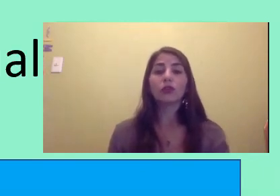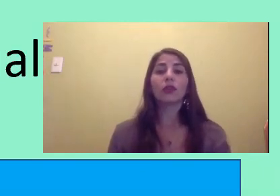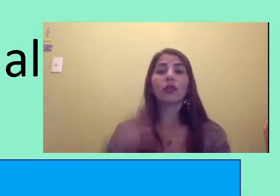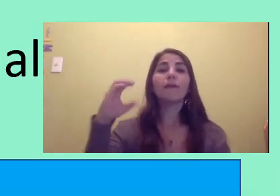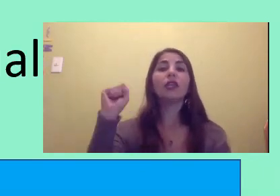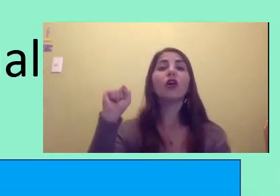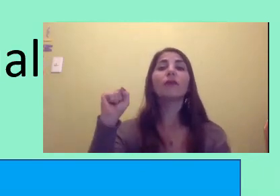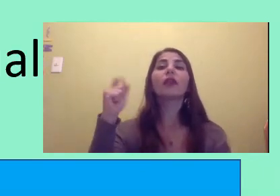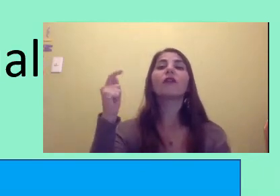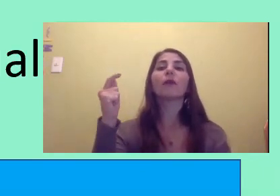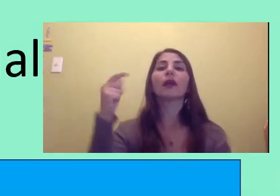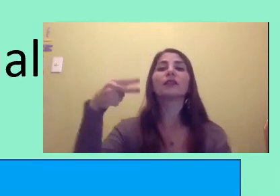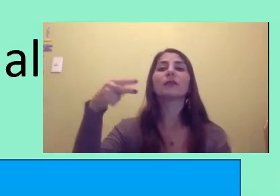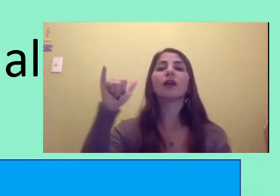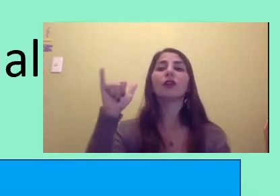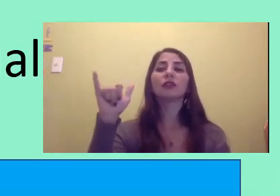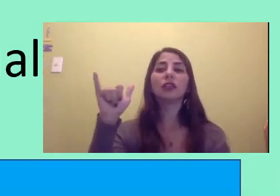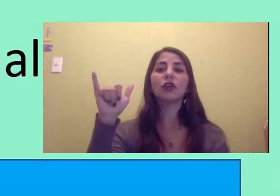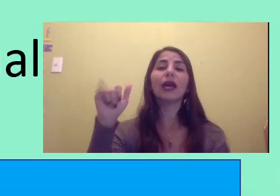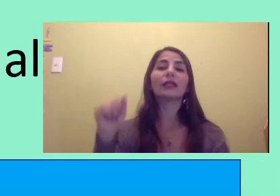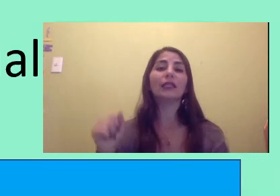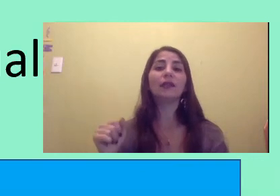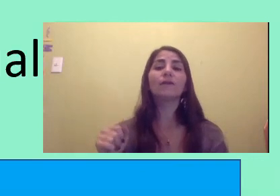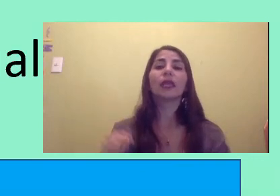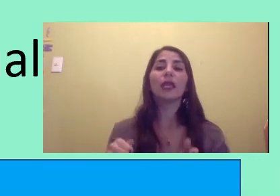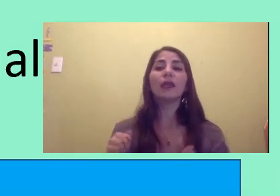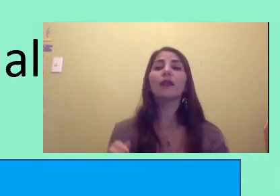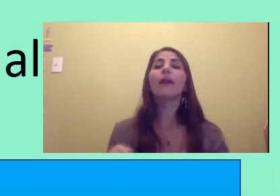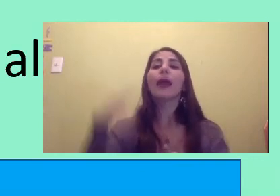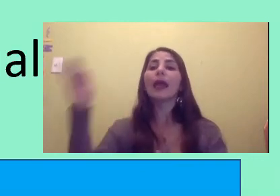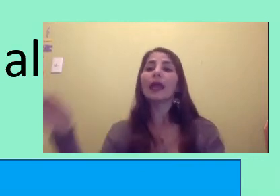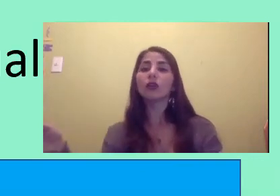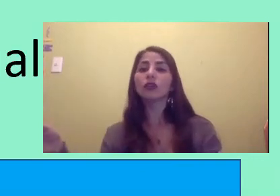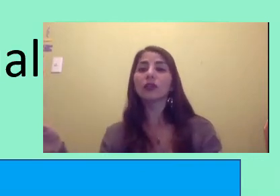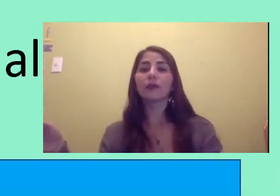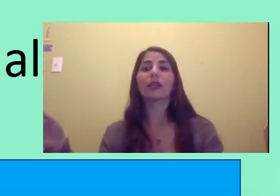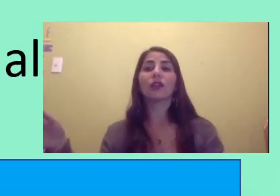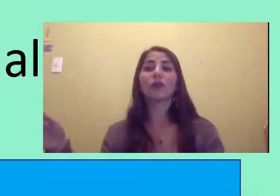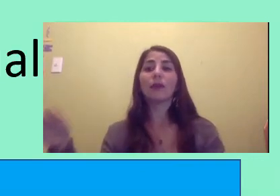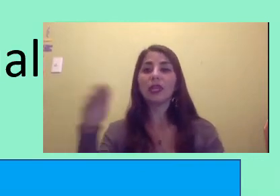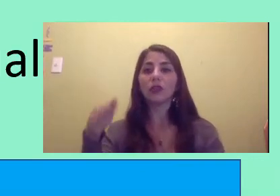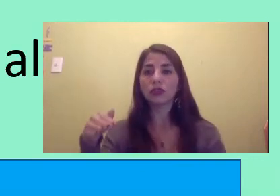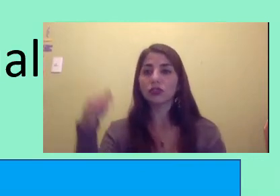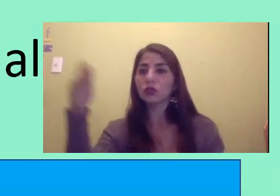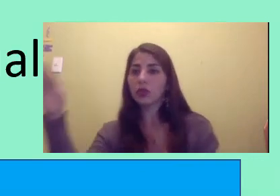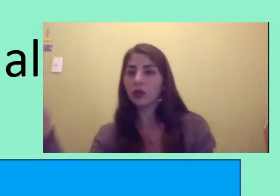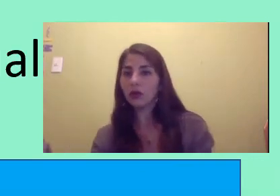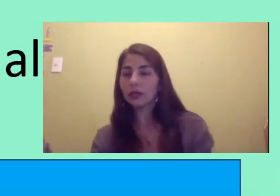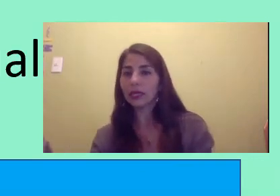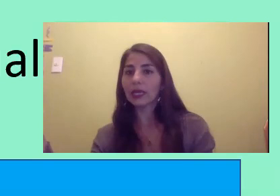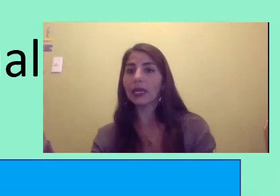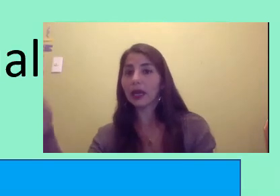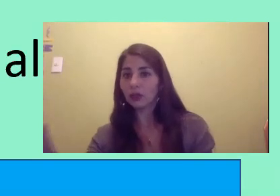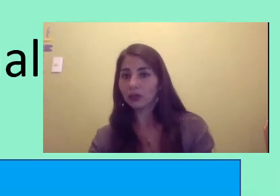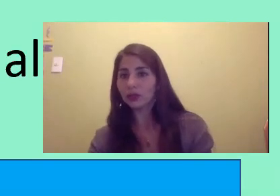ejemplo, yo dije mi nombre, lo vamos a decir más cortito, Katy, y el otro, que me refiero a mi apellido. Entonces yo